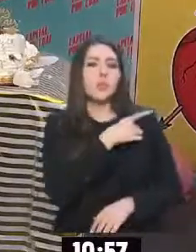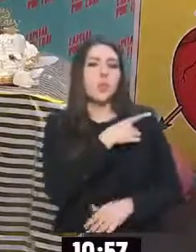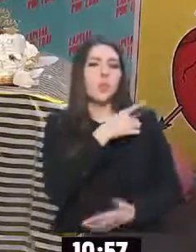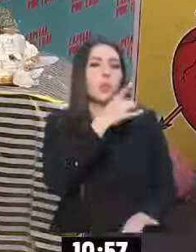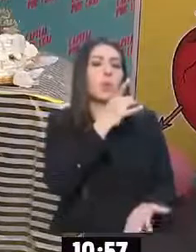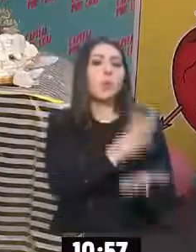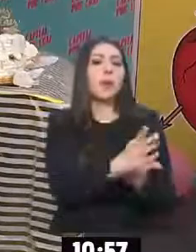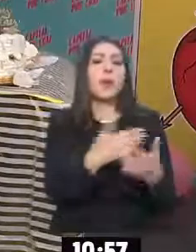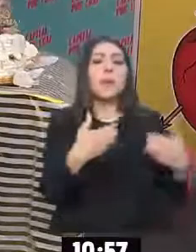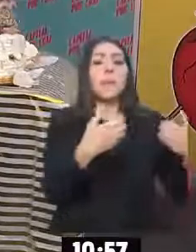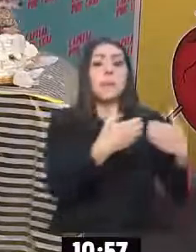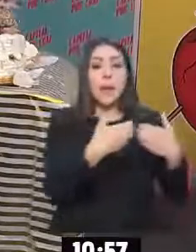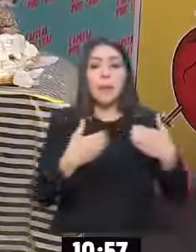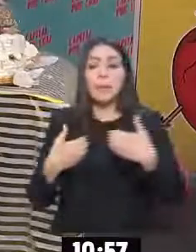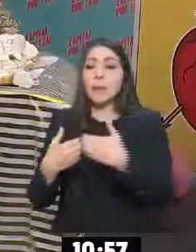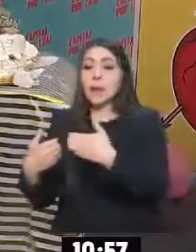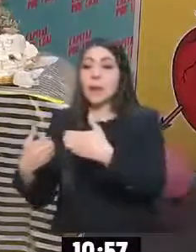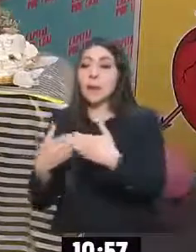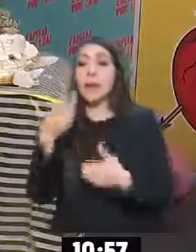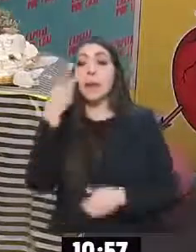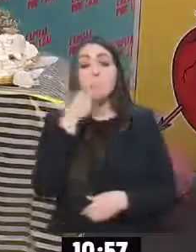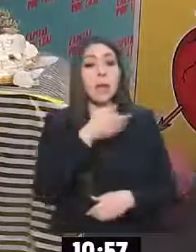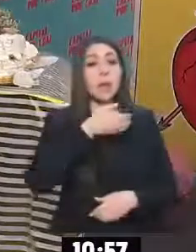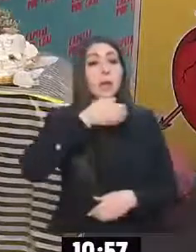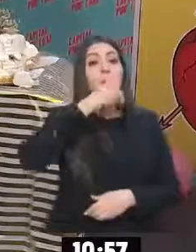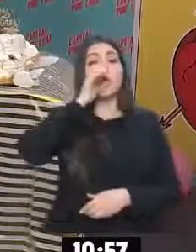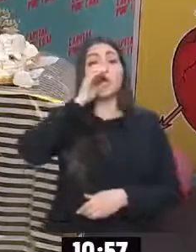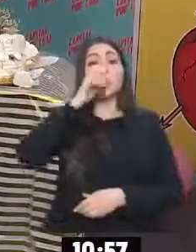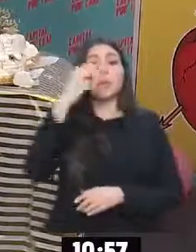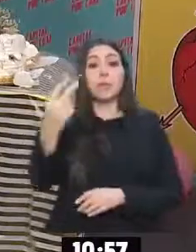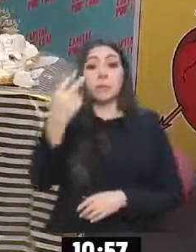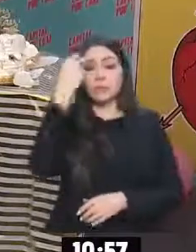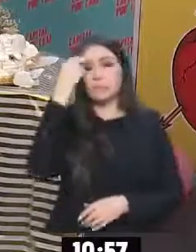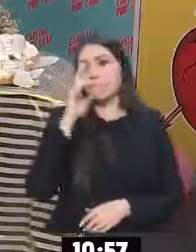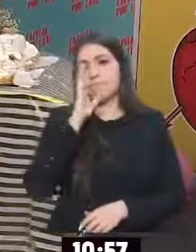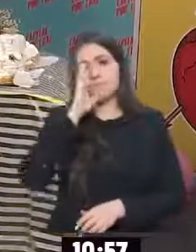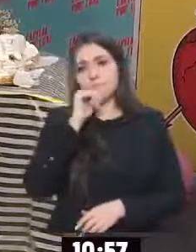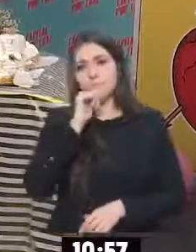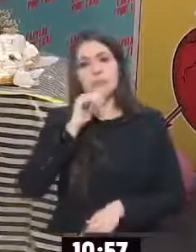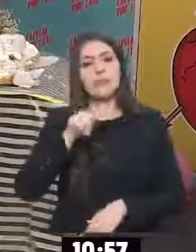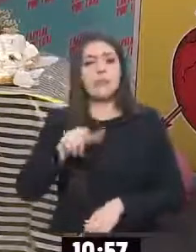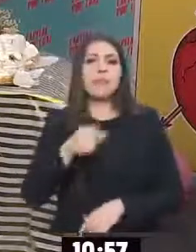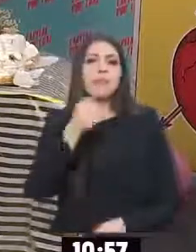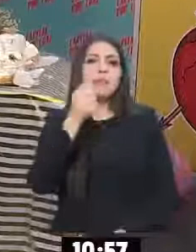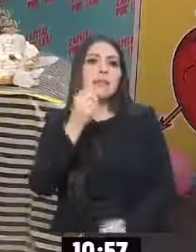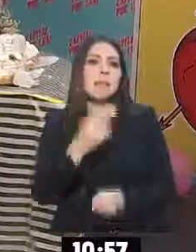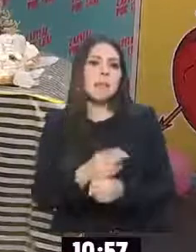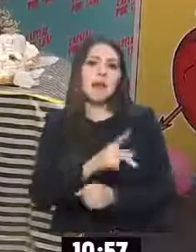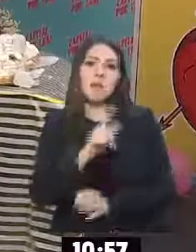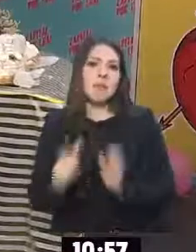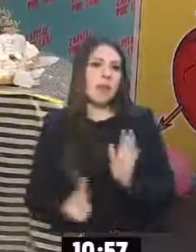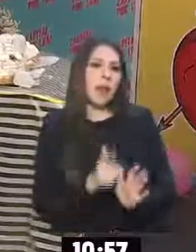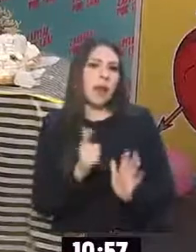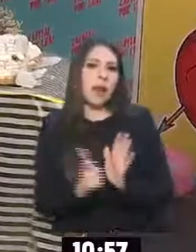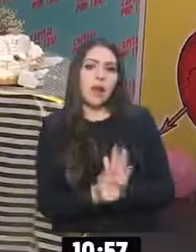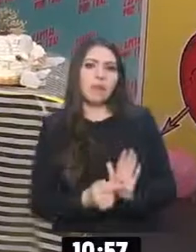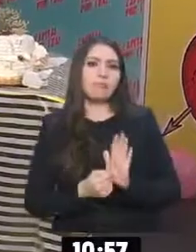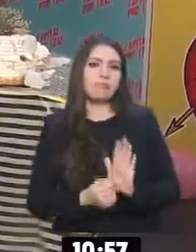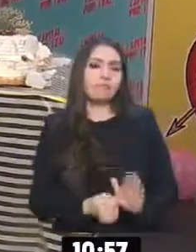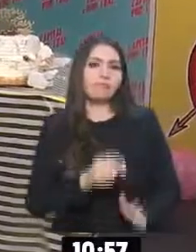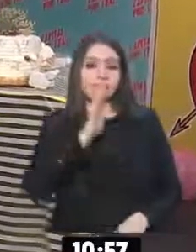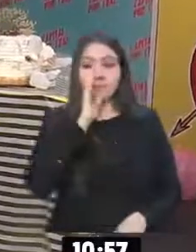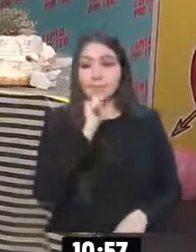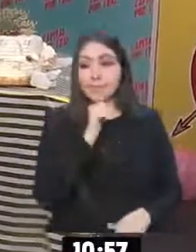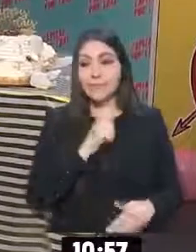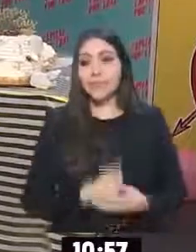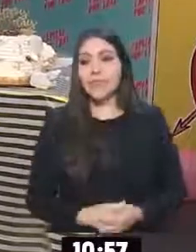varios. Perdón. Sí, pero no a cuadro. A cuadro es que es la ley. Ahí está, perladito todavía tiene. ¿Qué ejemplo vamos a